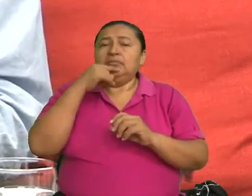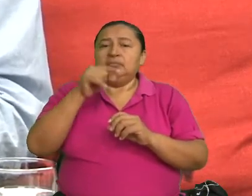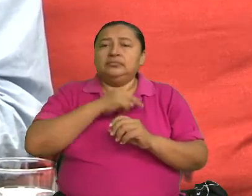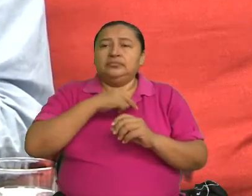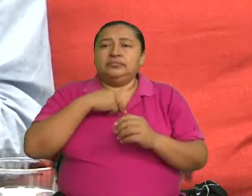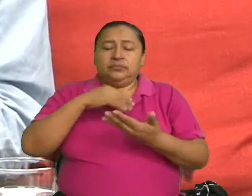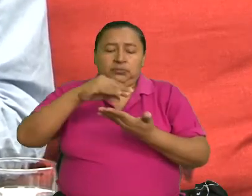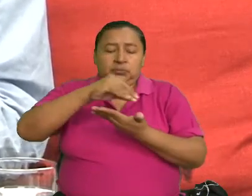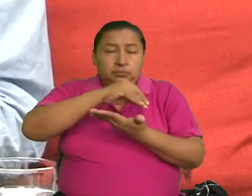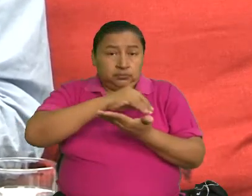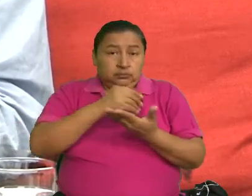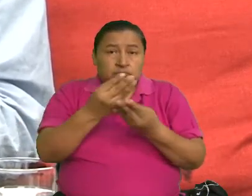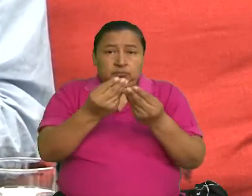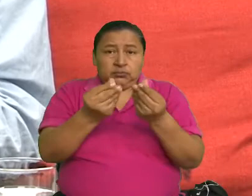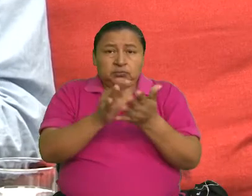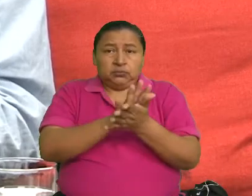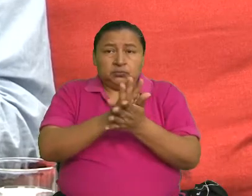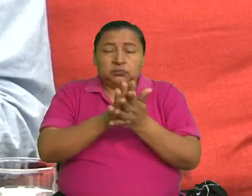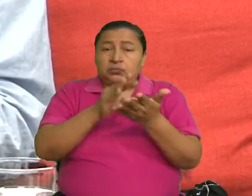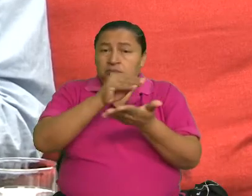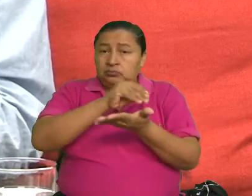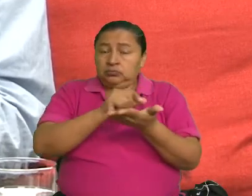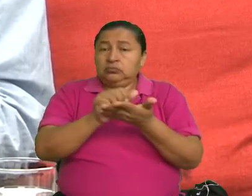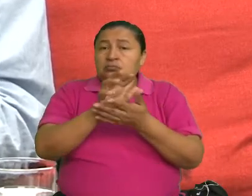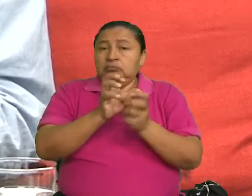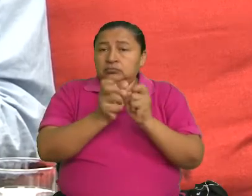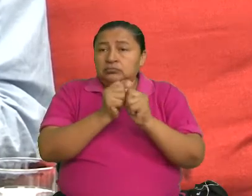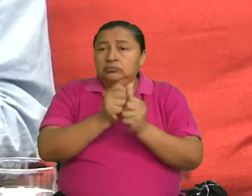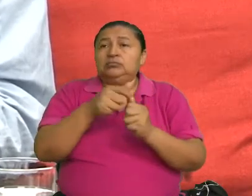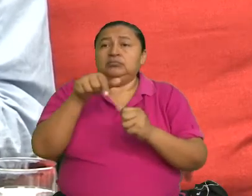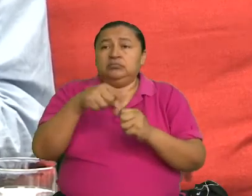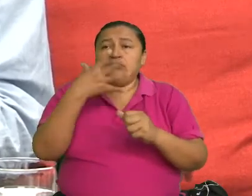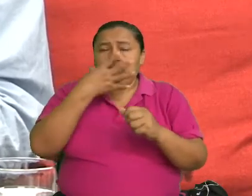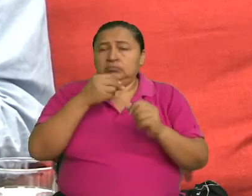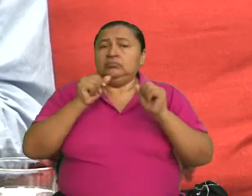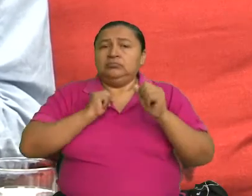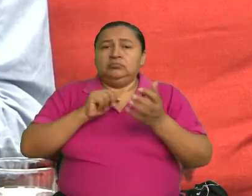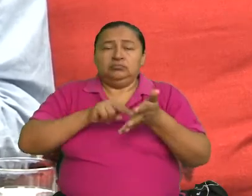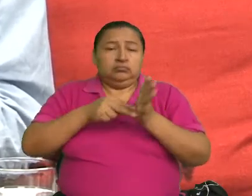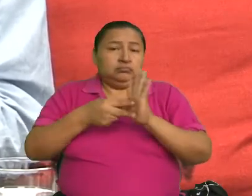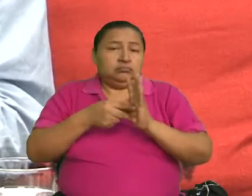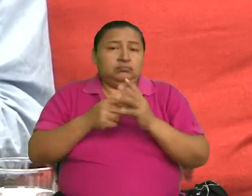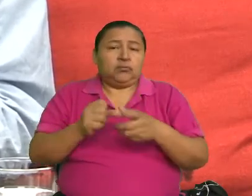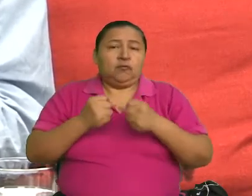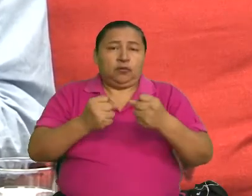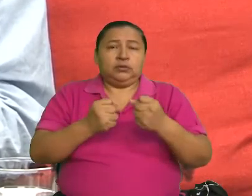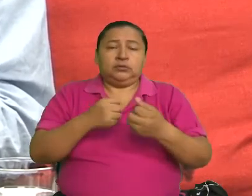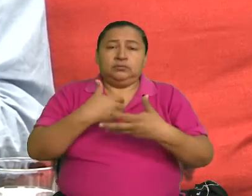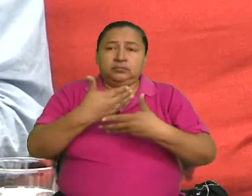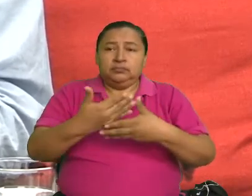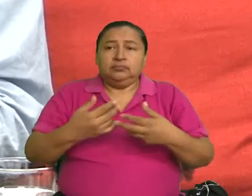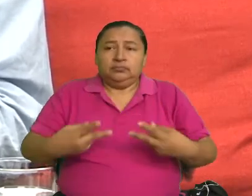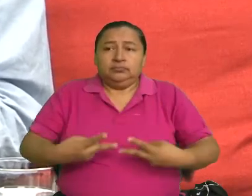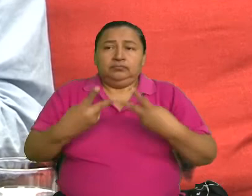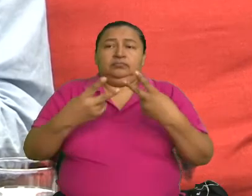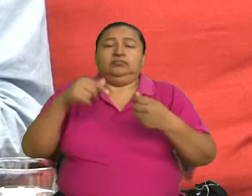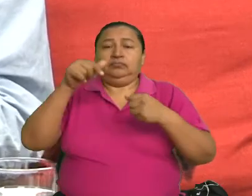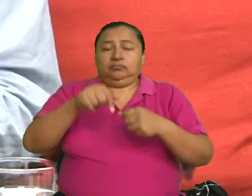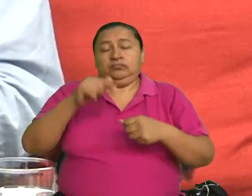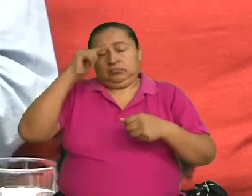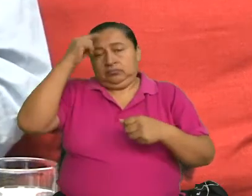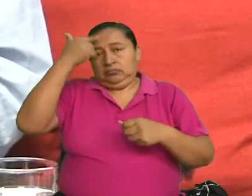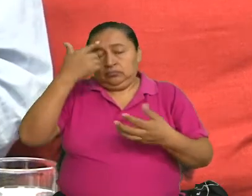hacen ángeles. Lindo. Eso significa la fuerza que les ha dado y el vigor este gobierno.